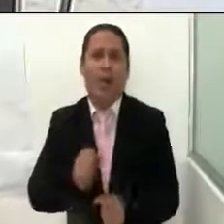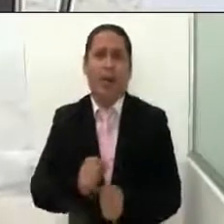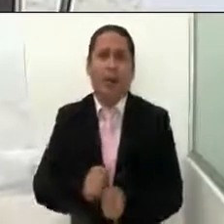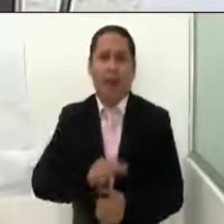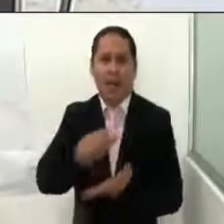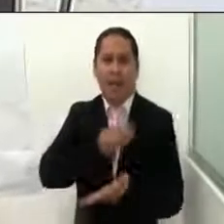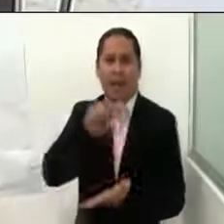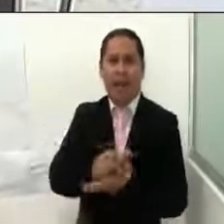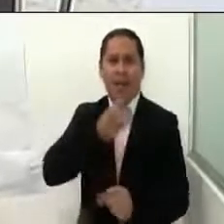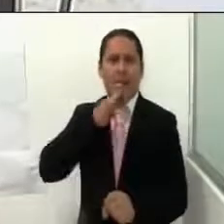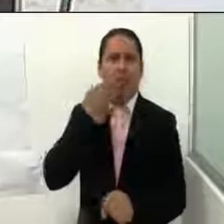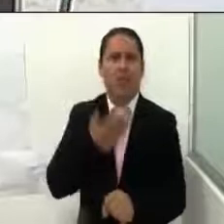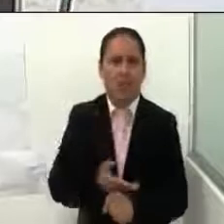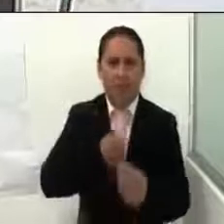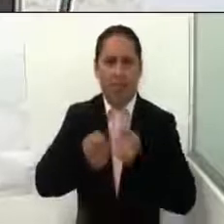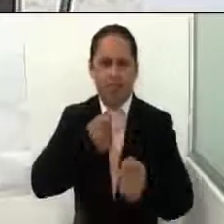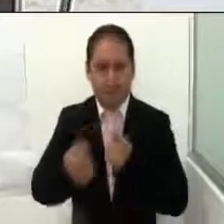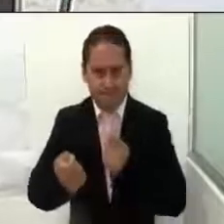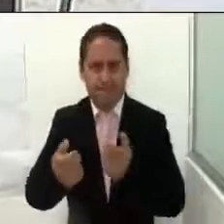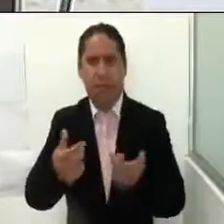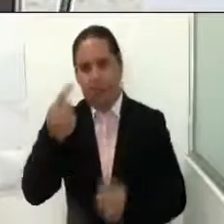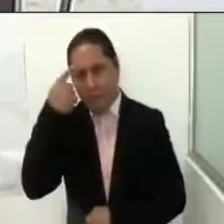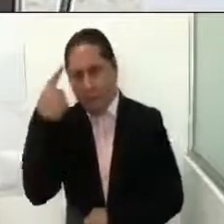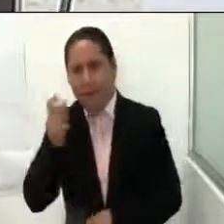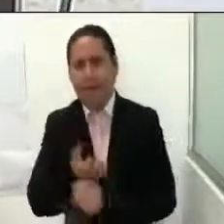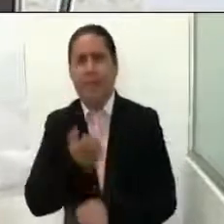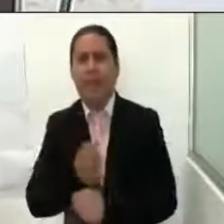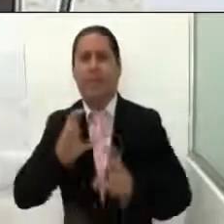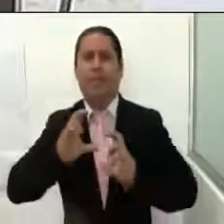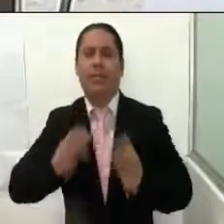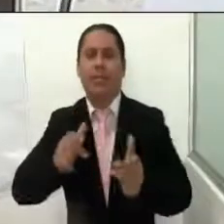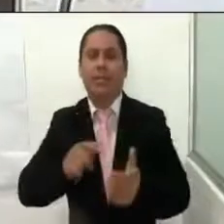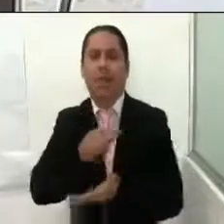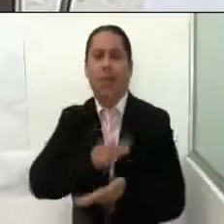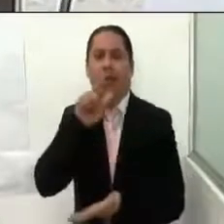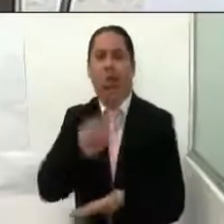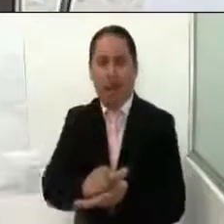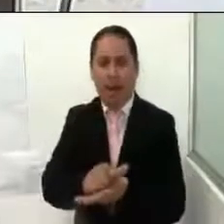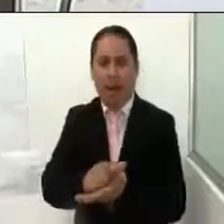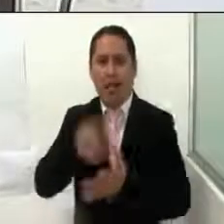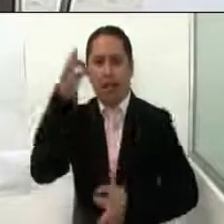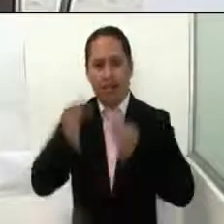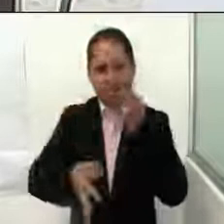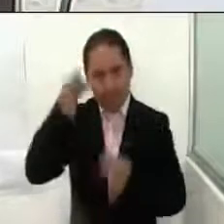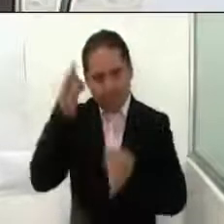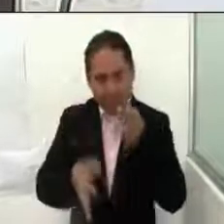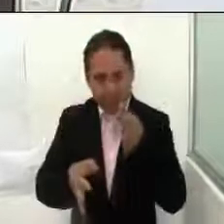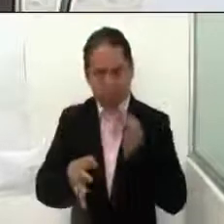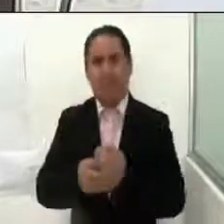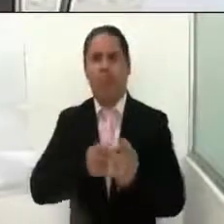responsabilidad administrativa para el estado de chiapas y la ley del tribunal de justicia administrativa